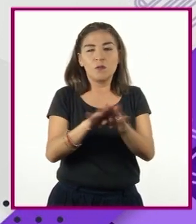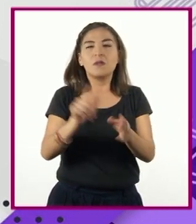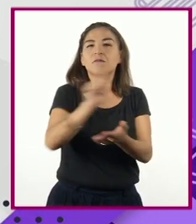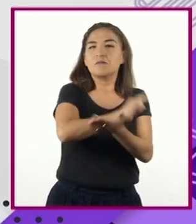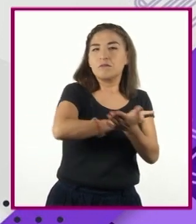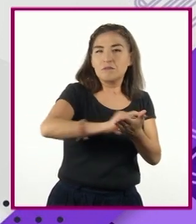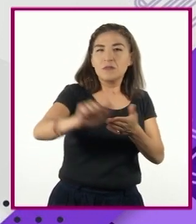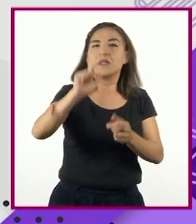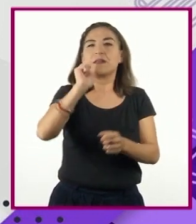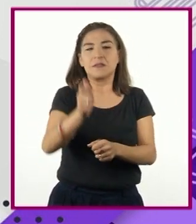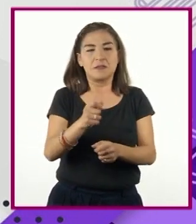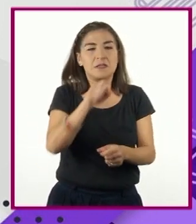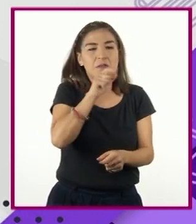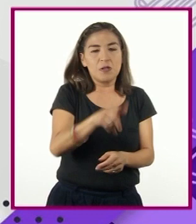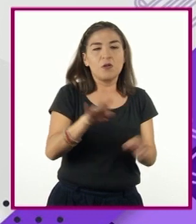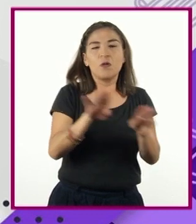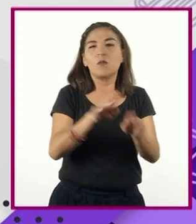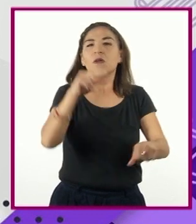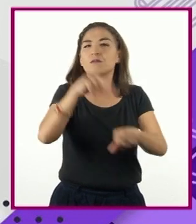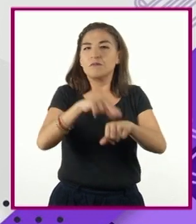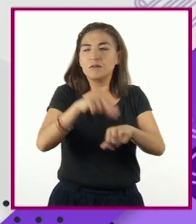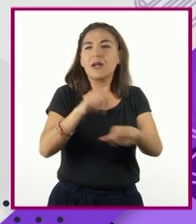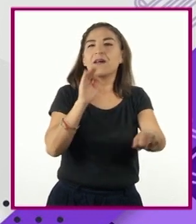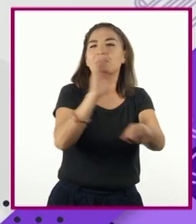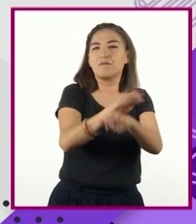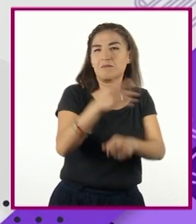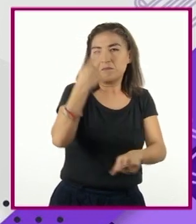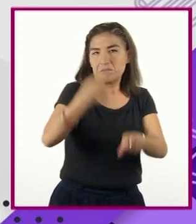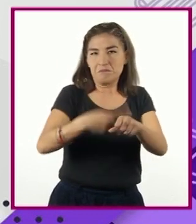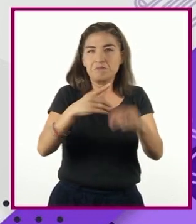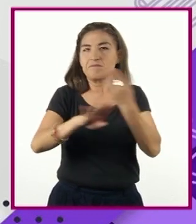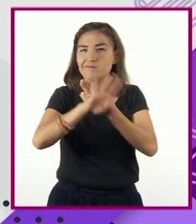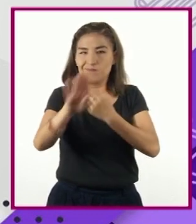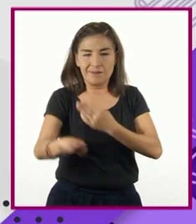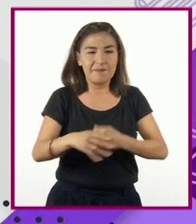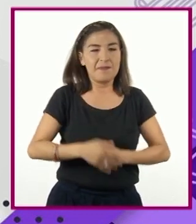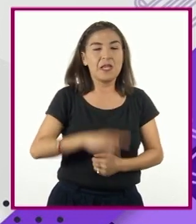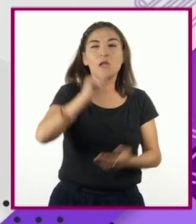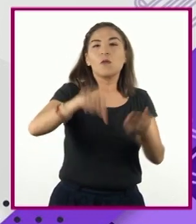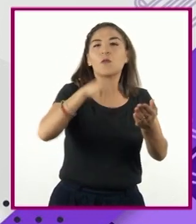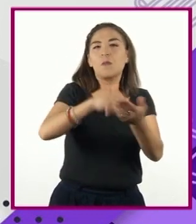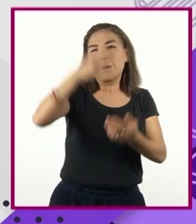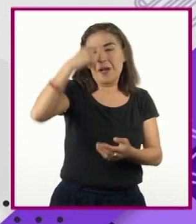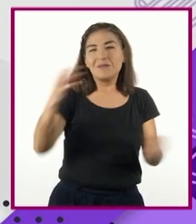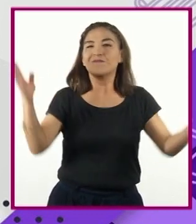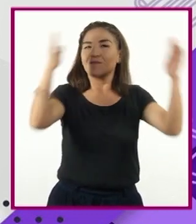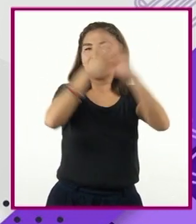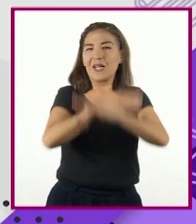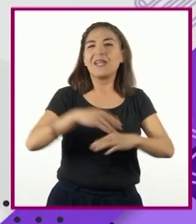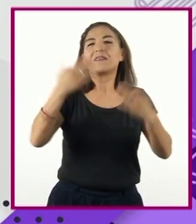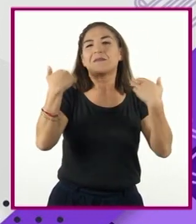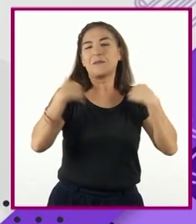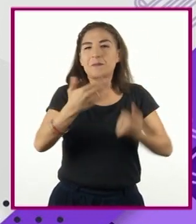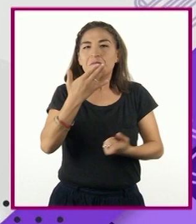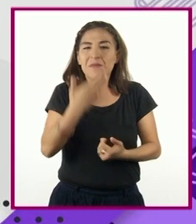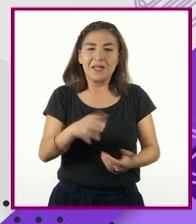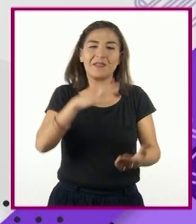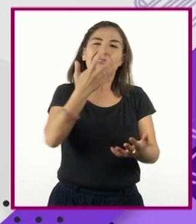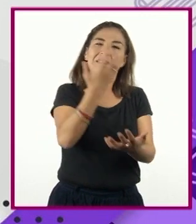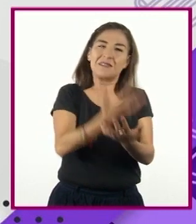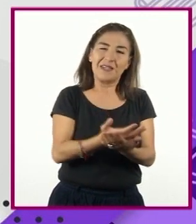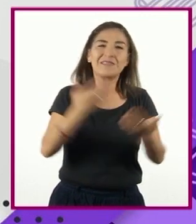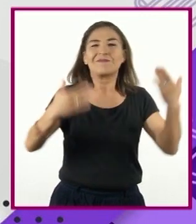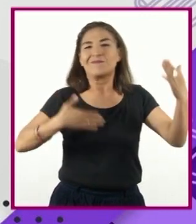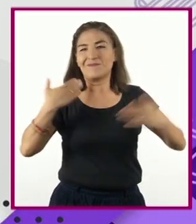higiene personal y la prevención de enfermedades, lugares para un sano esparcimiento, descansar y